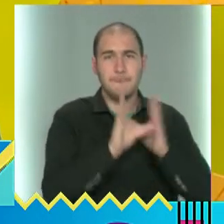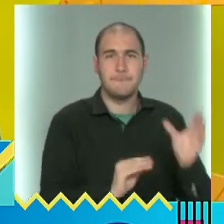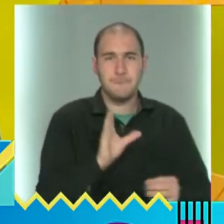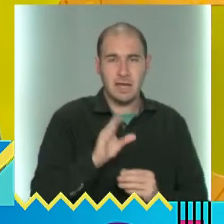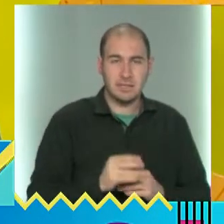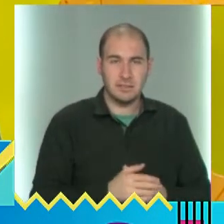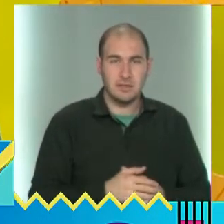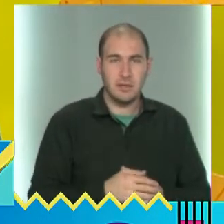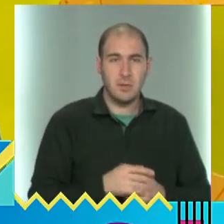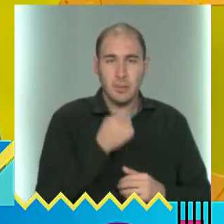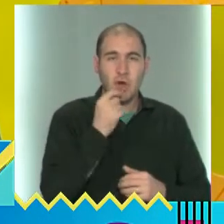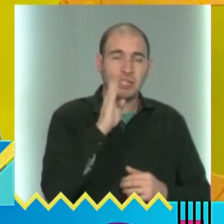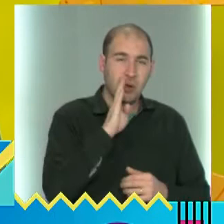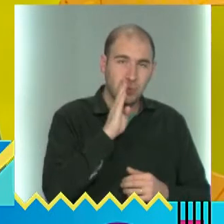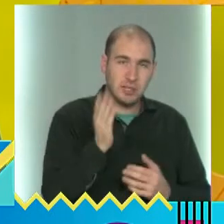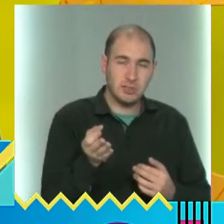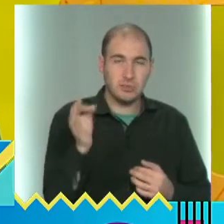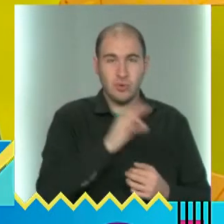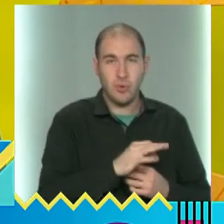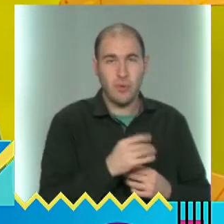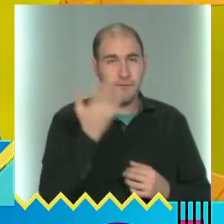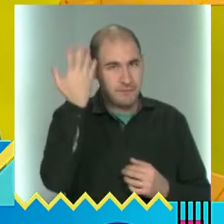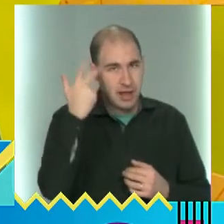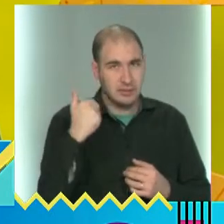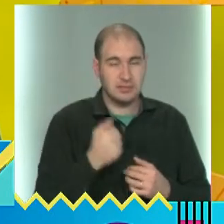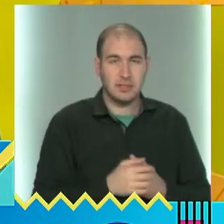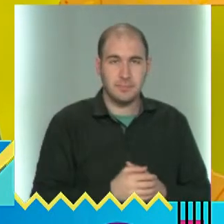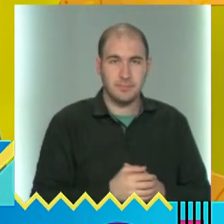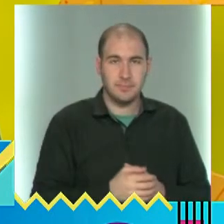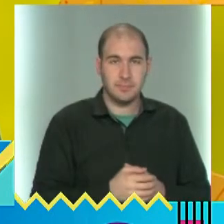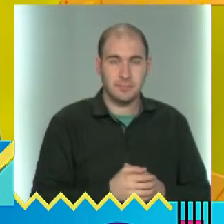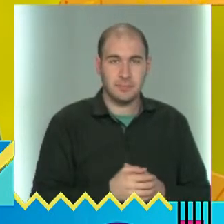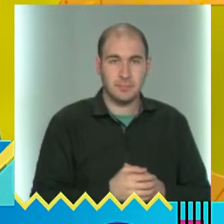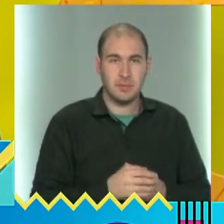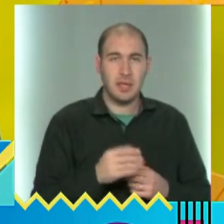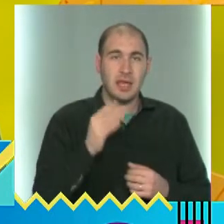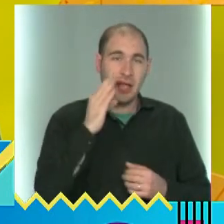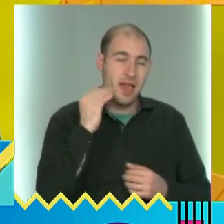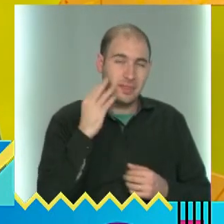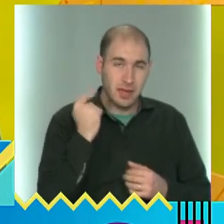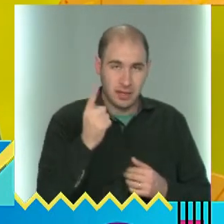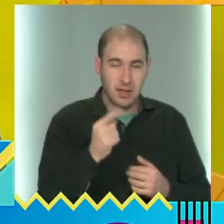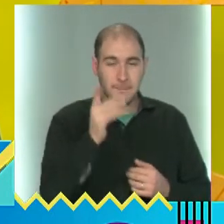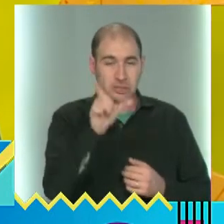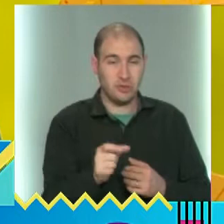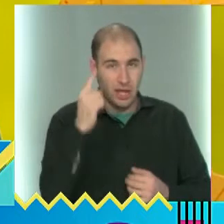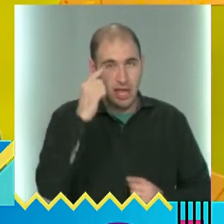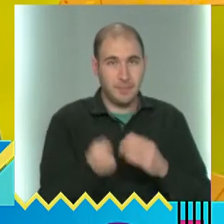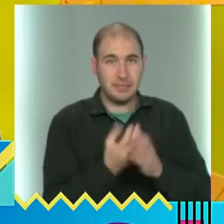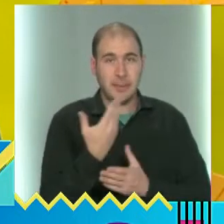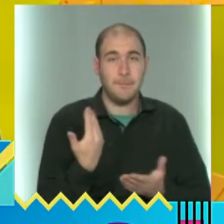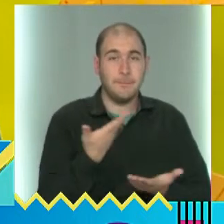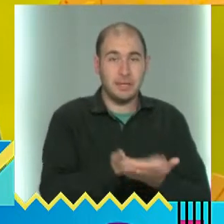países como Estados Unidos o Francia, en el Reino Unido, un inventor